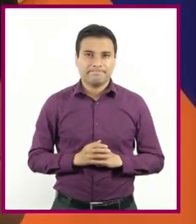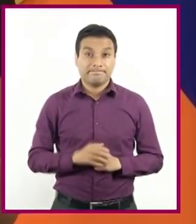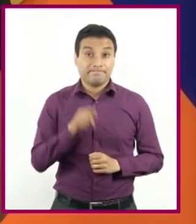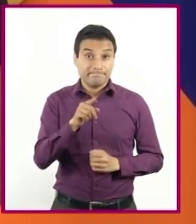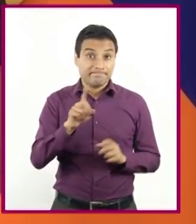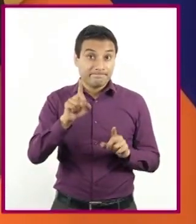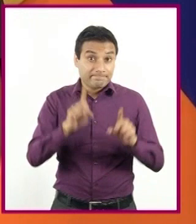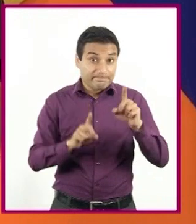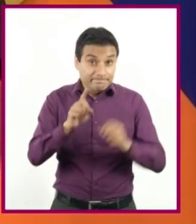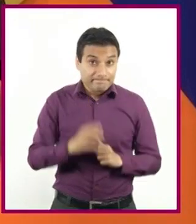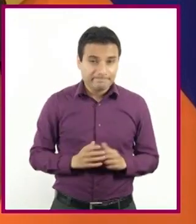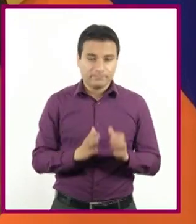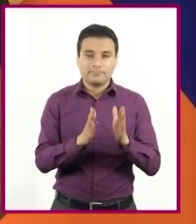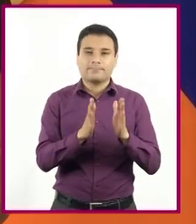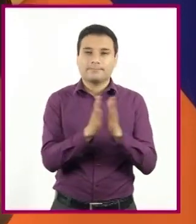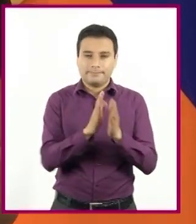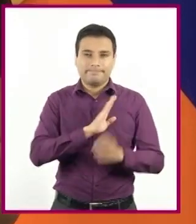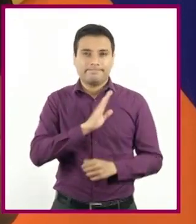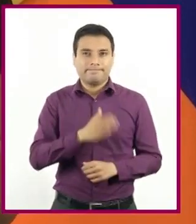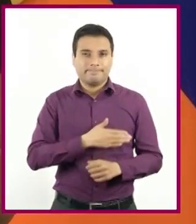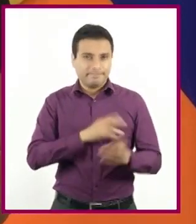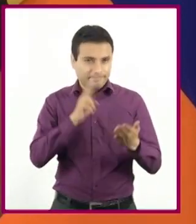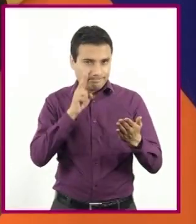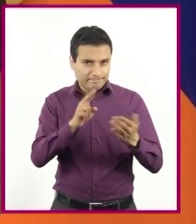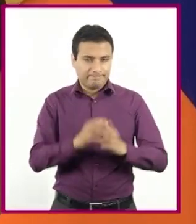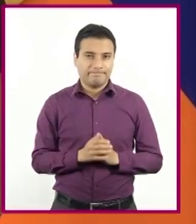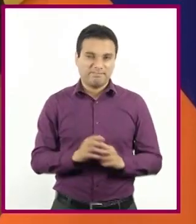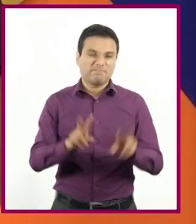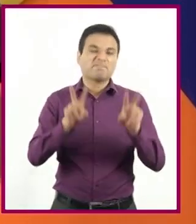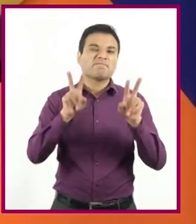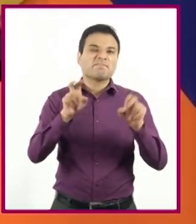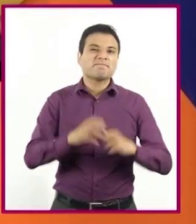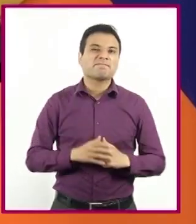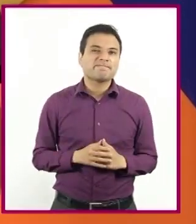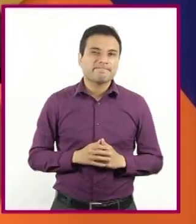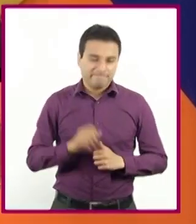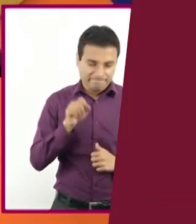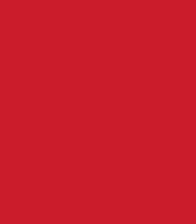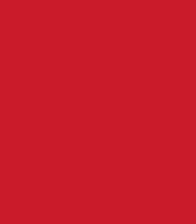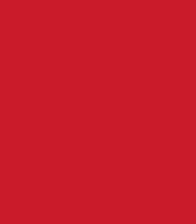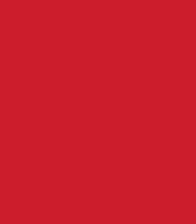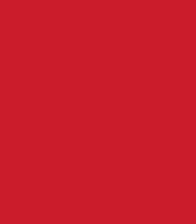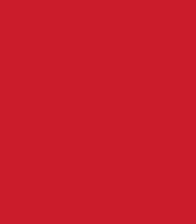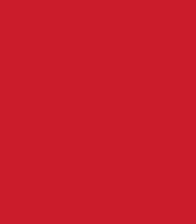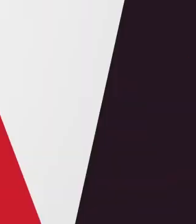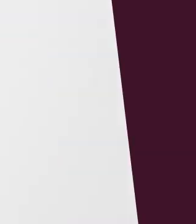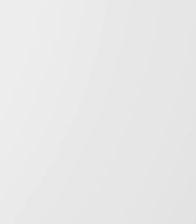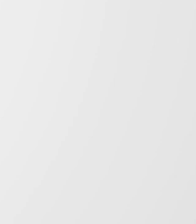consulten su libro de texto y busquen el aprendizaje esperado de esta sesión.